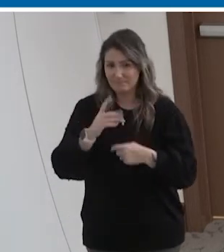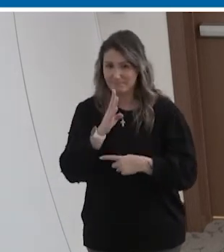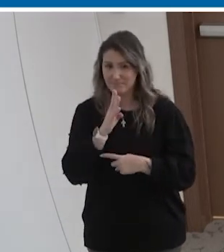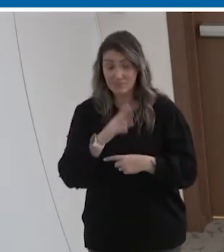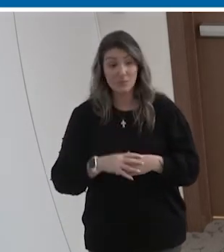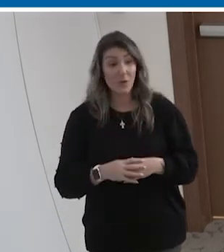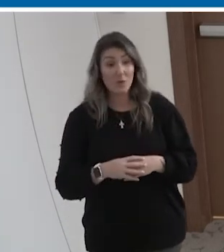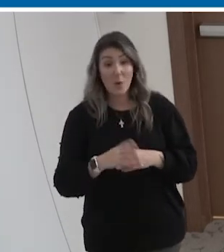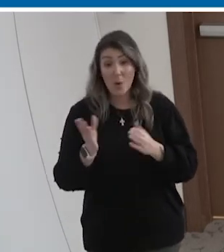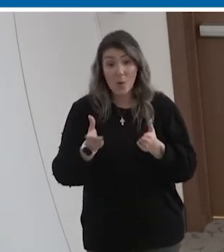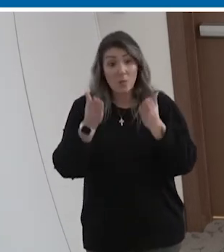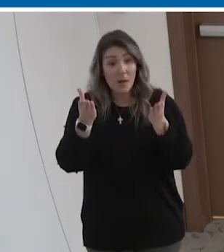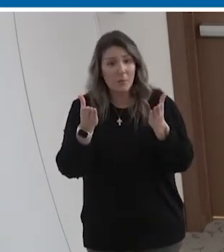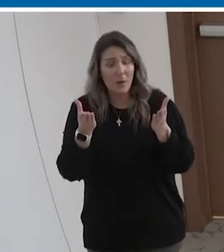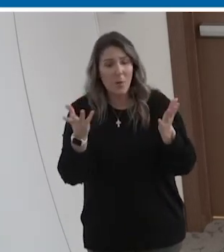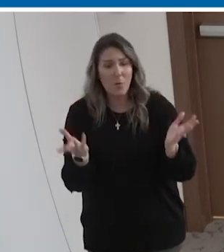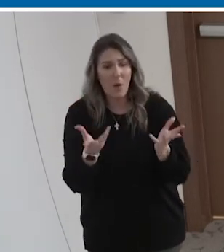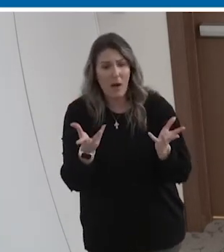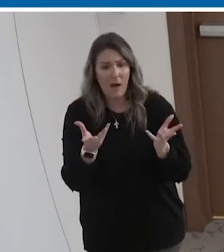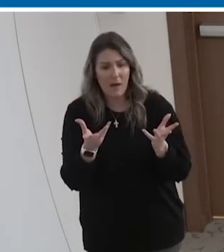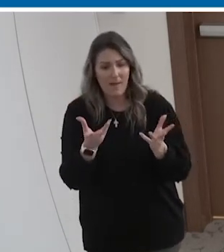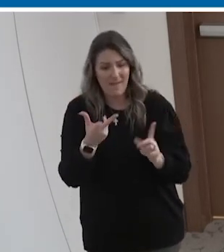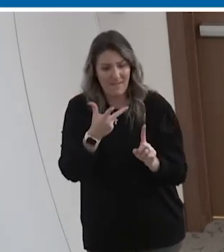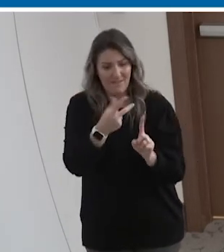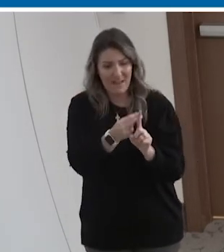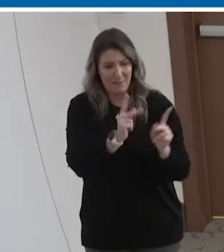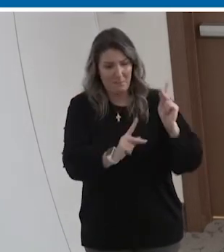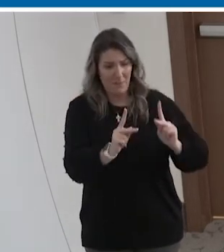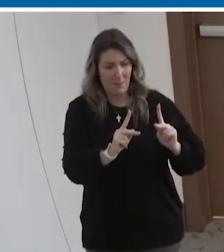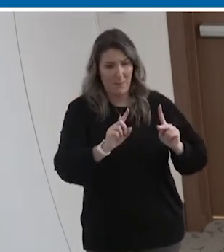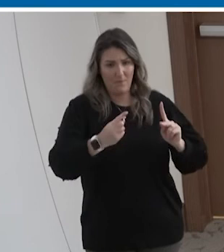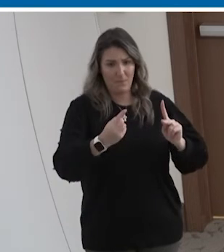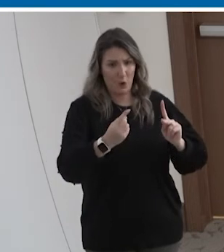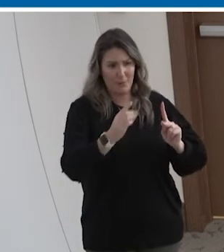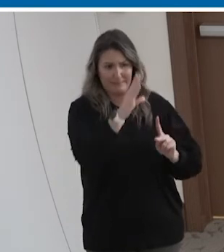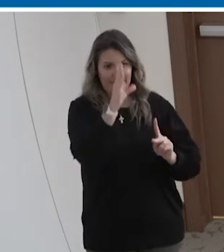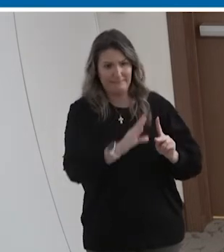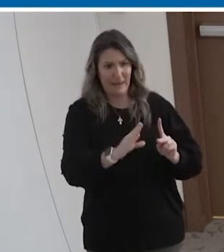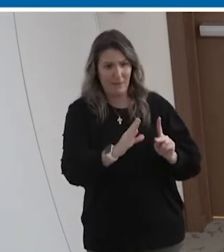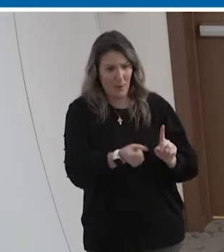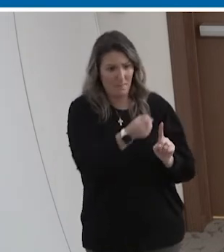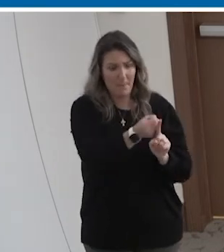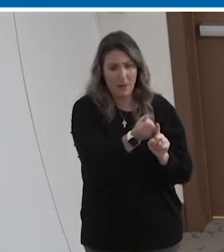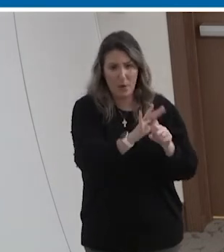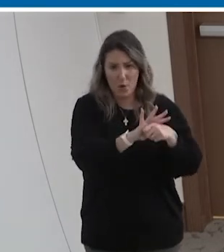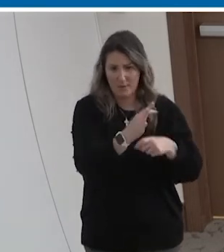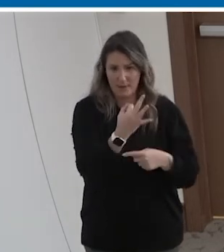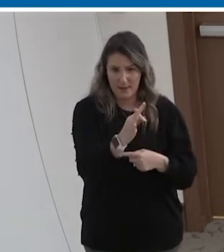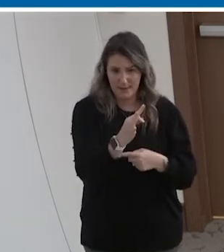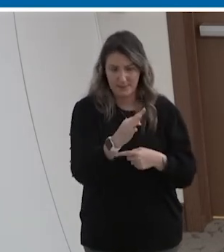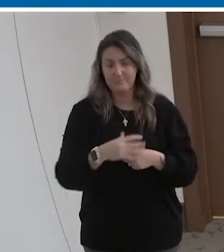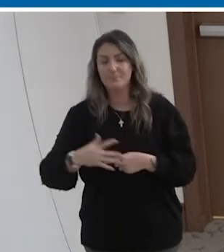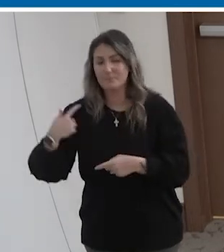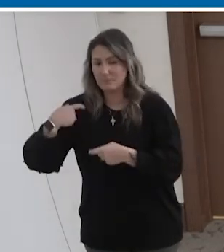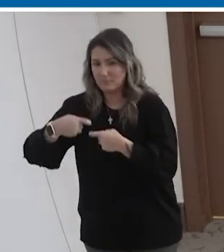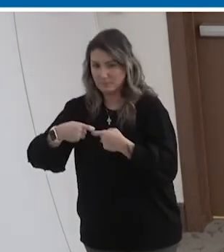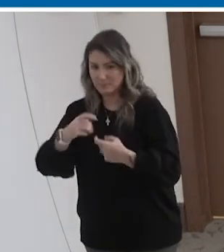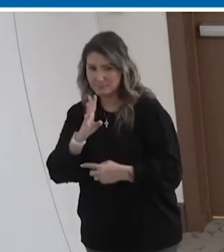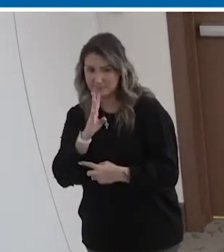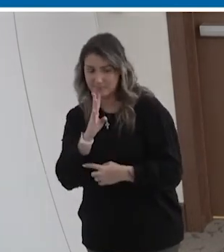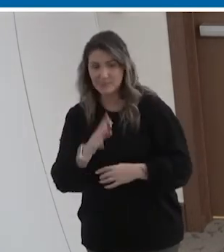the recommendation was to vaccinate people first who had never had COVID-19. Así que la recomendación